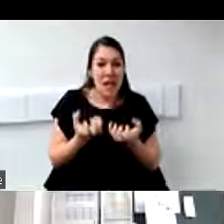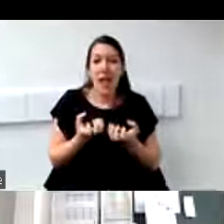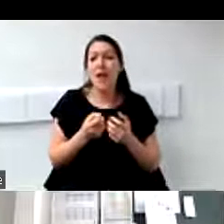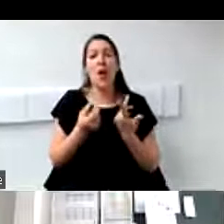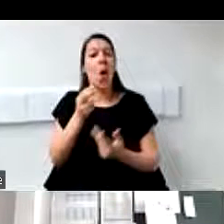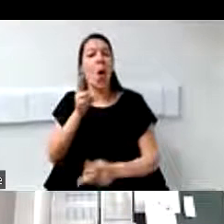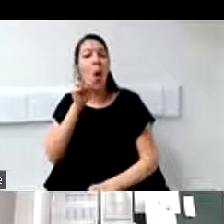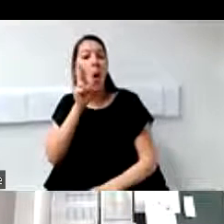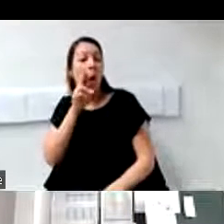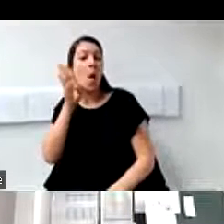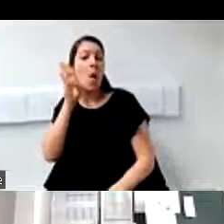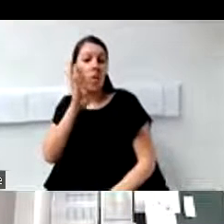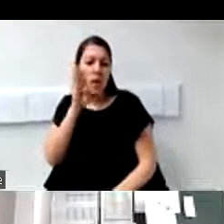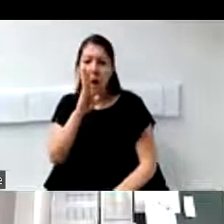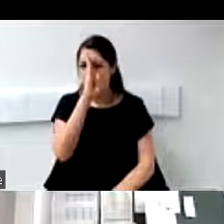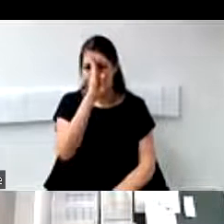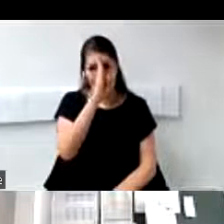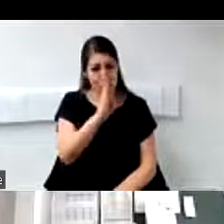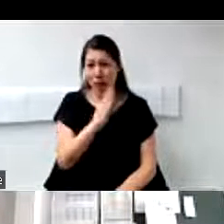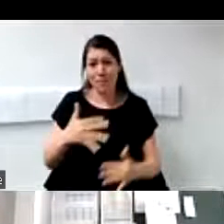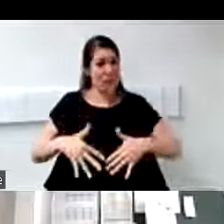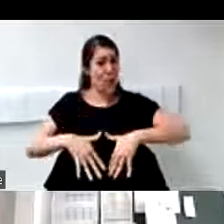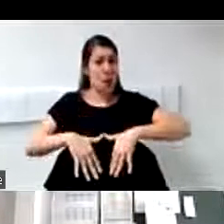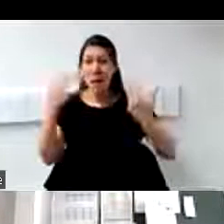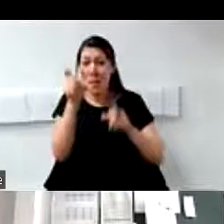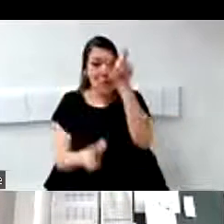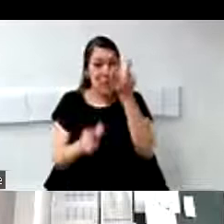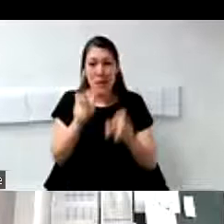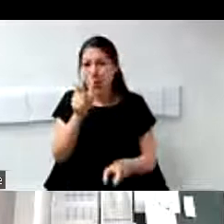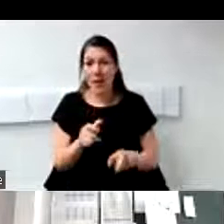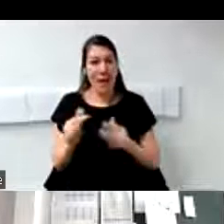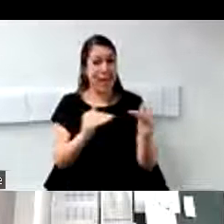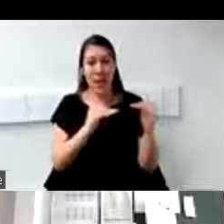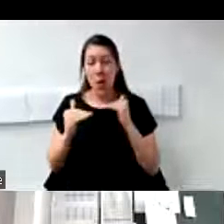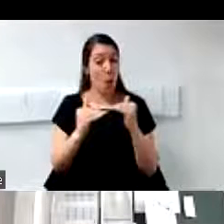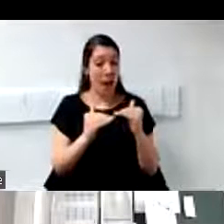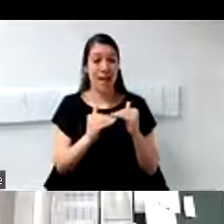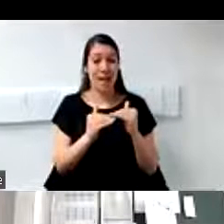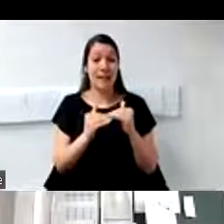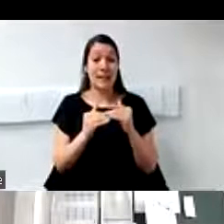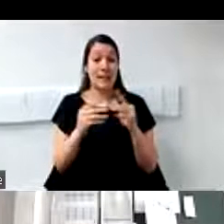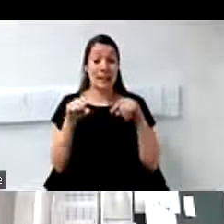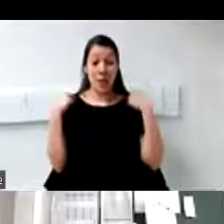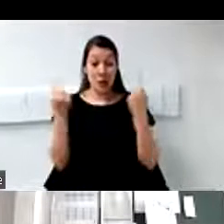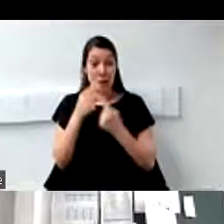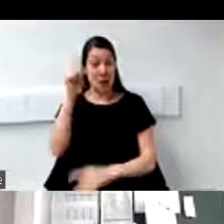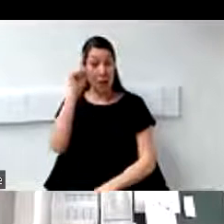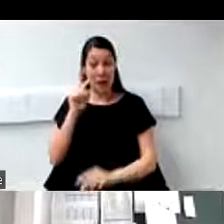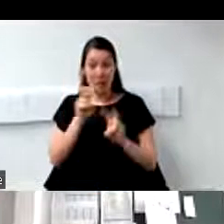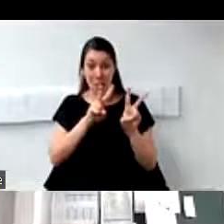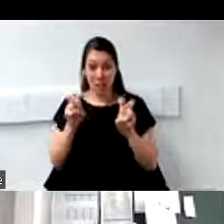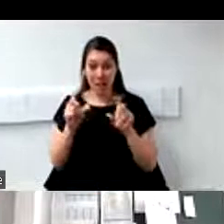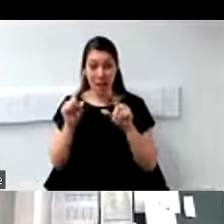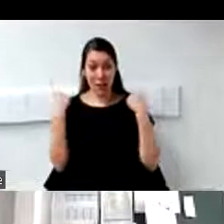homosexuales o heterosexuales como cualquier otra persona, y que los que no sabemos nada del tema somos nosotros,